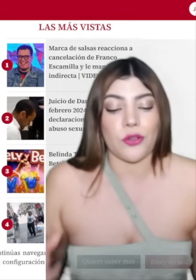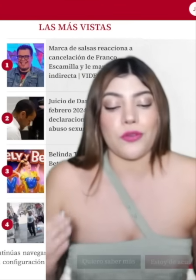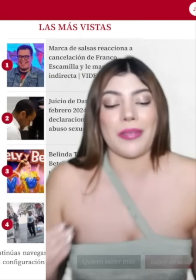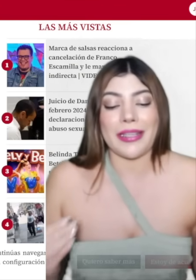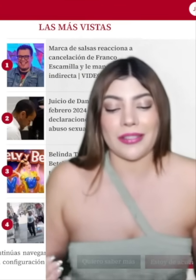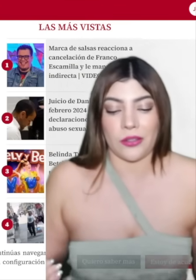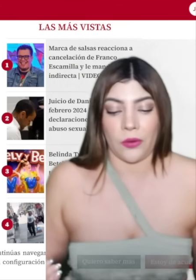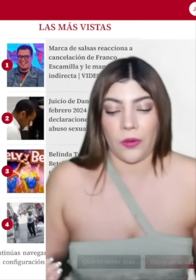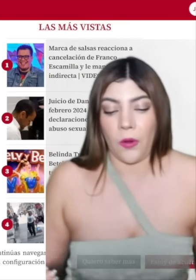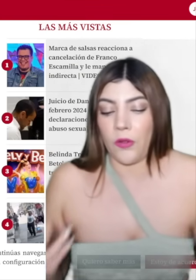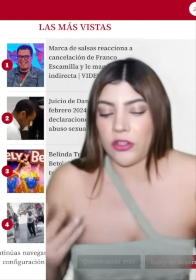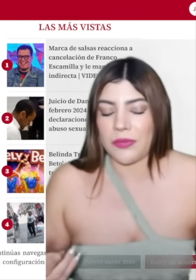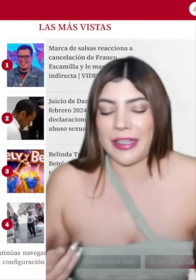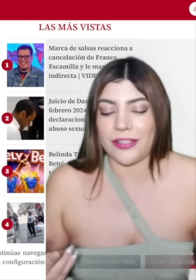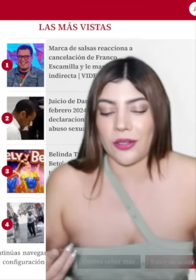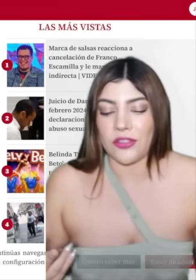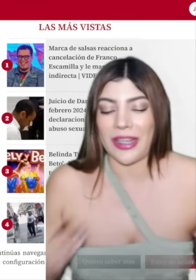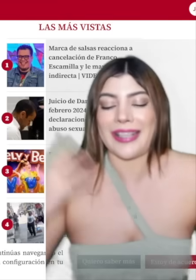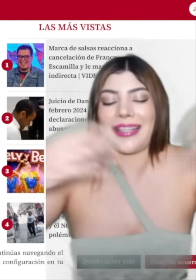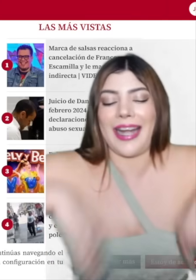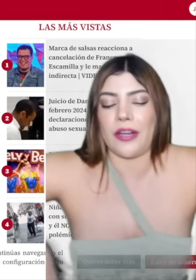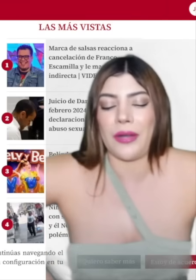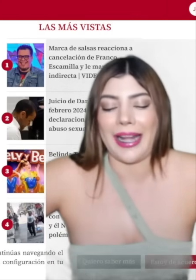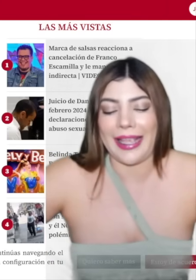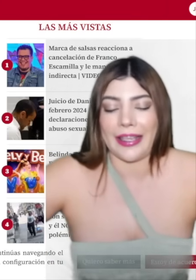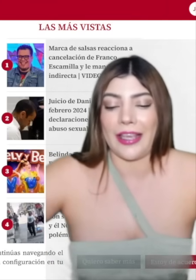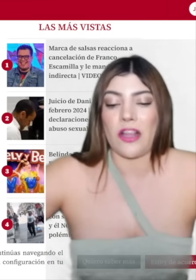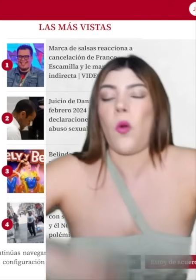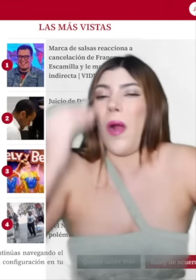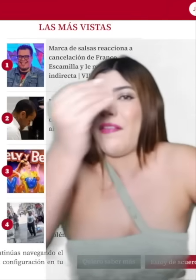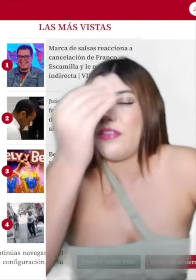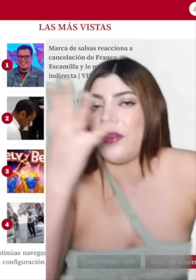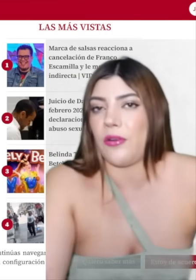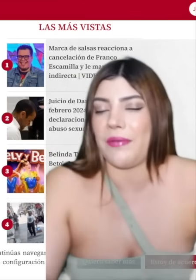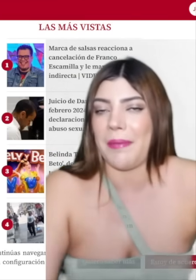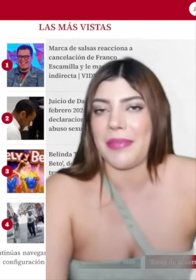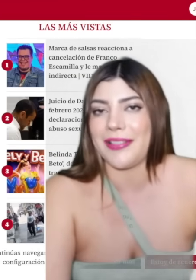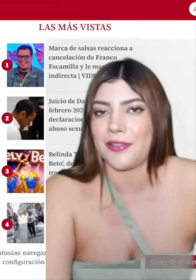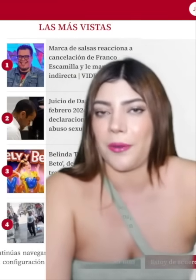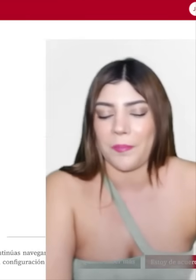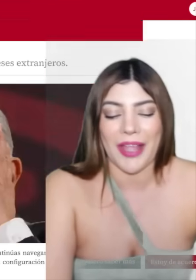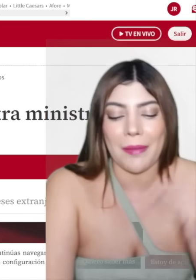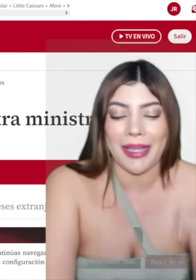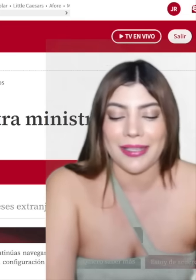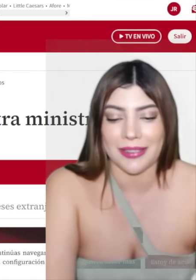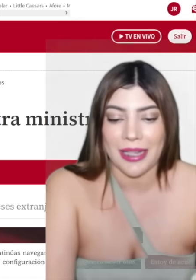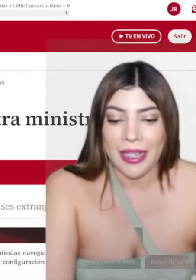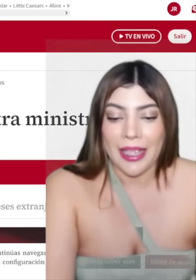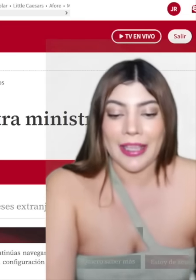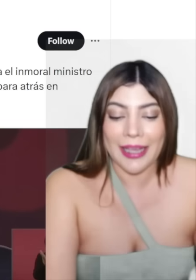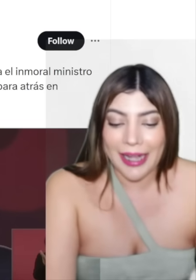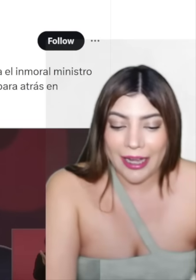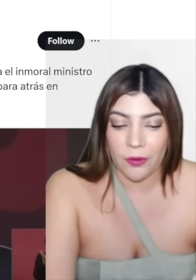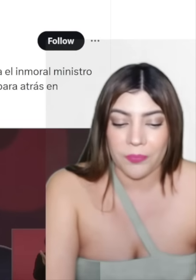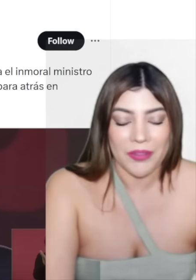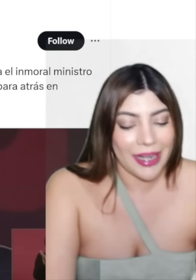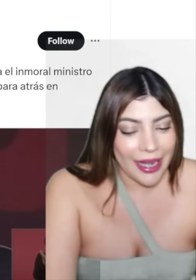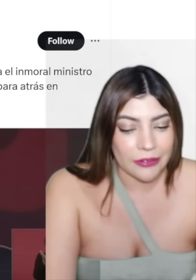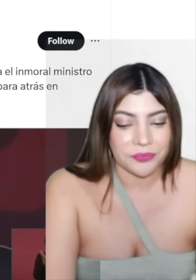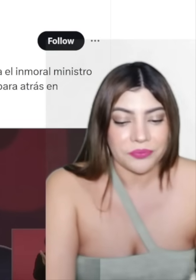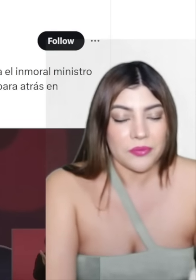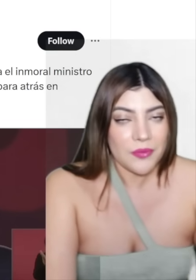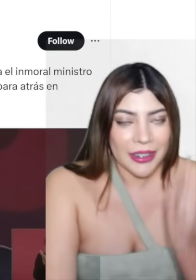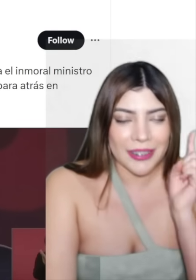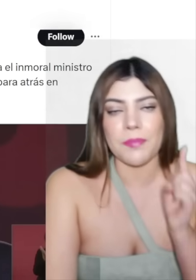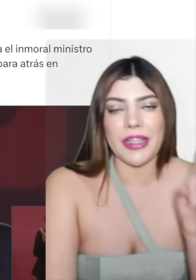¿cuándo se había visto que un ministro o dos ministros cancelaran una ley? ¿Cuándo lo habían visto? Jamás. Y claro,